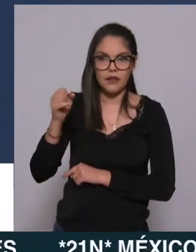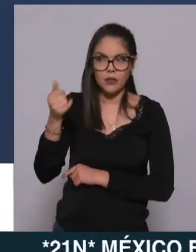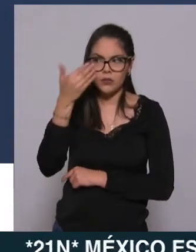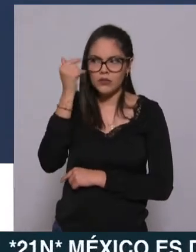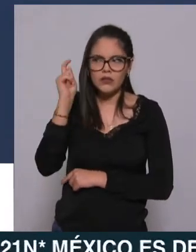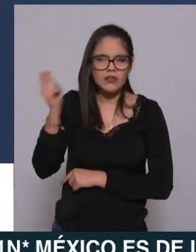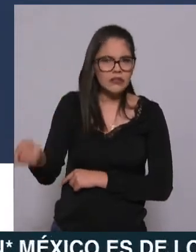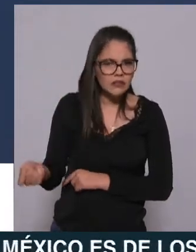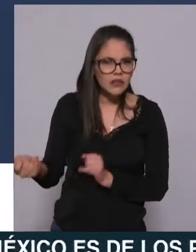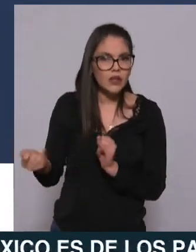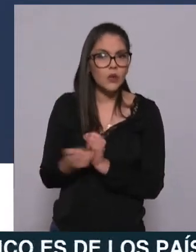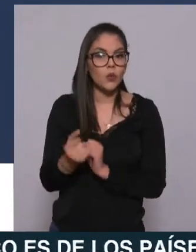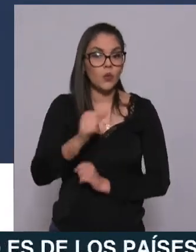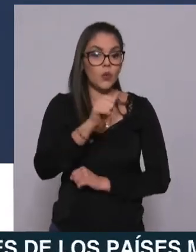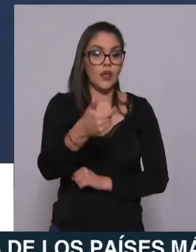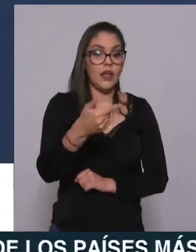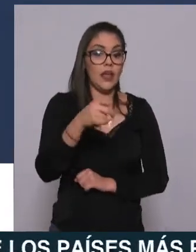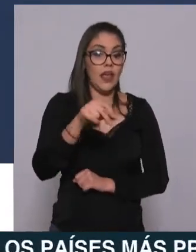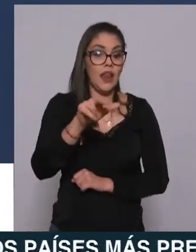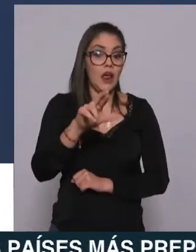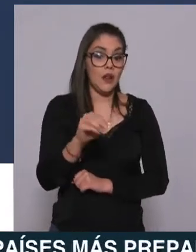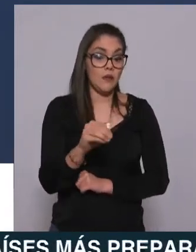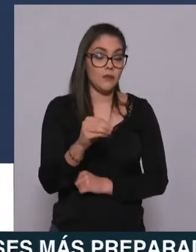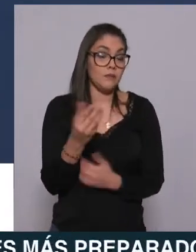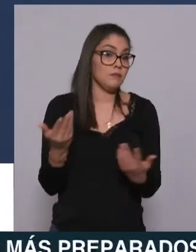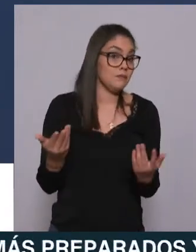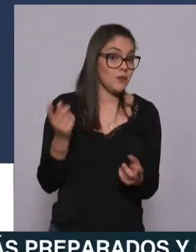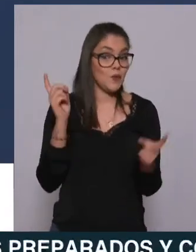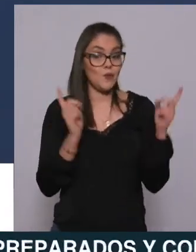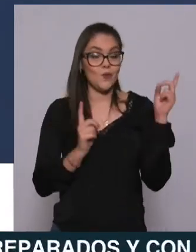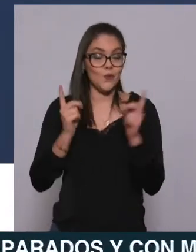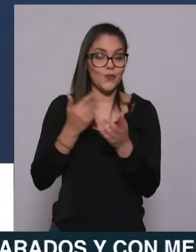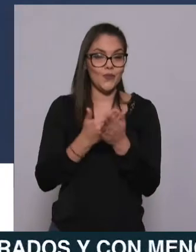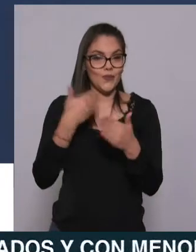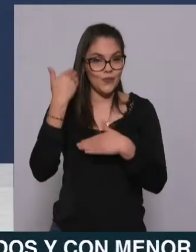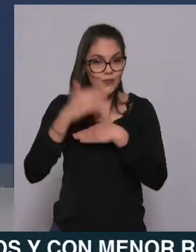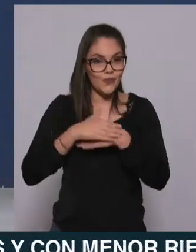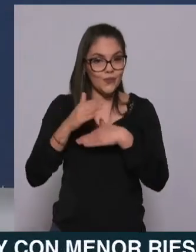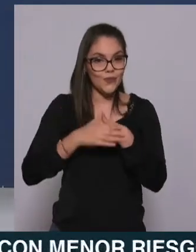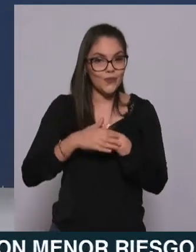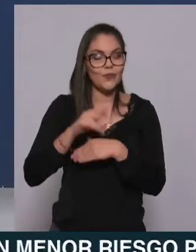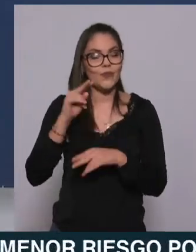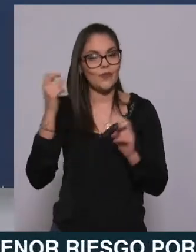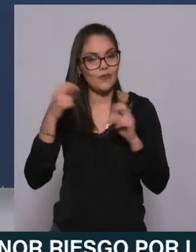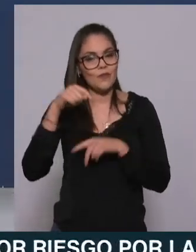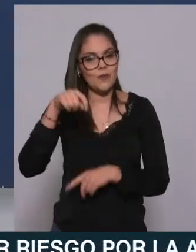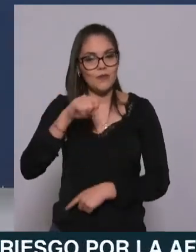de Genaro García Luna? Nos encontramos la próxima ocasión aquí en 21 Noticias.